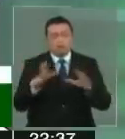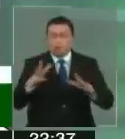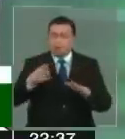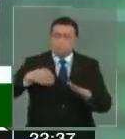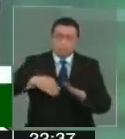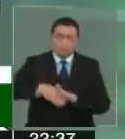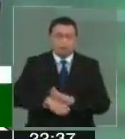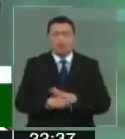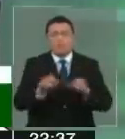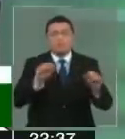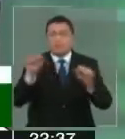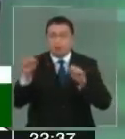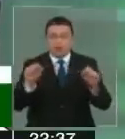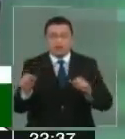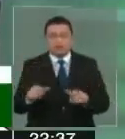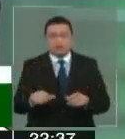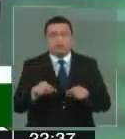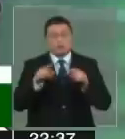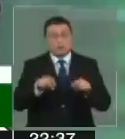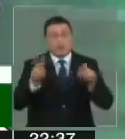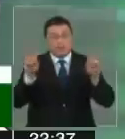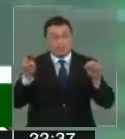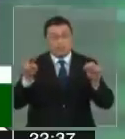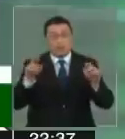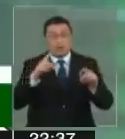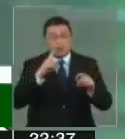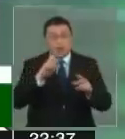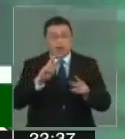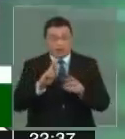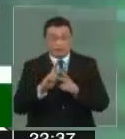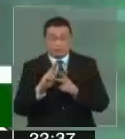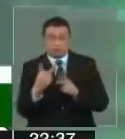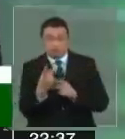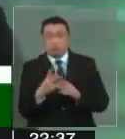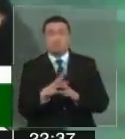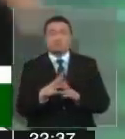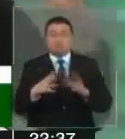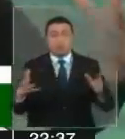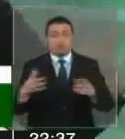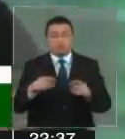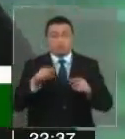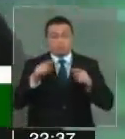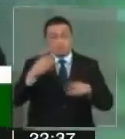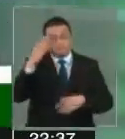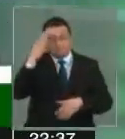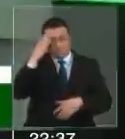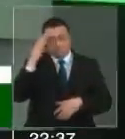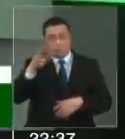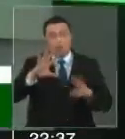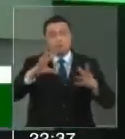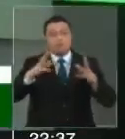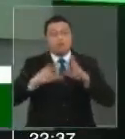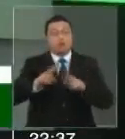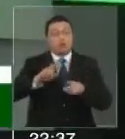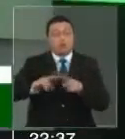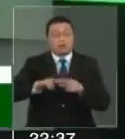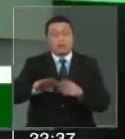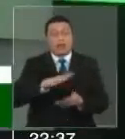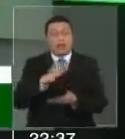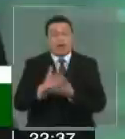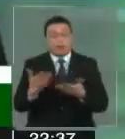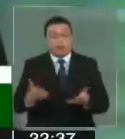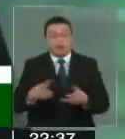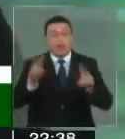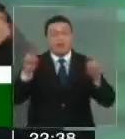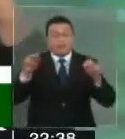político. Es un tema revolucionario, pensando en el mundo que hemos construido hasta ahora. Es un